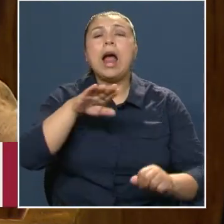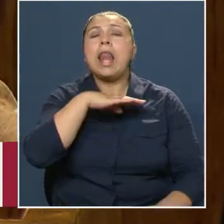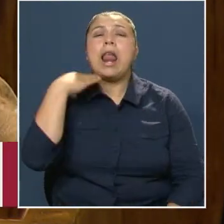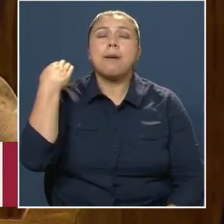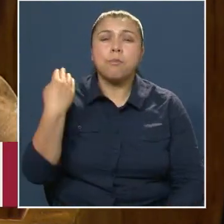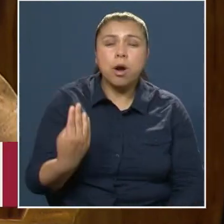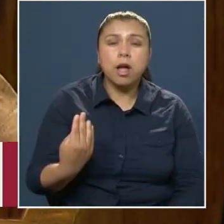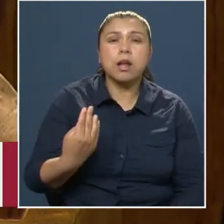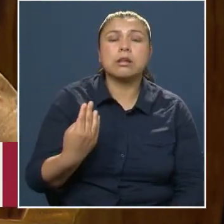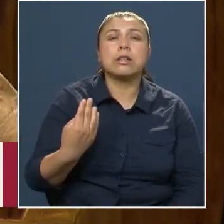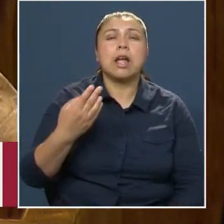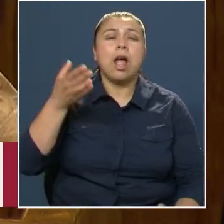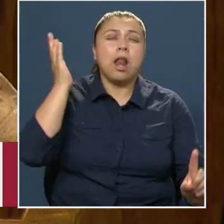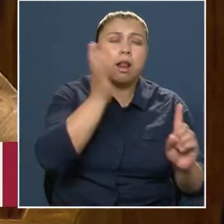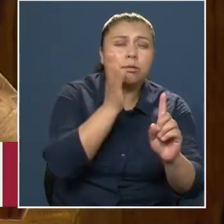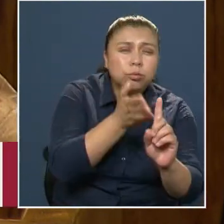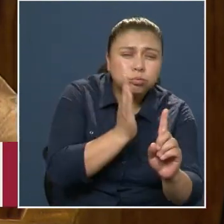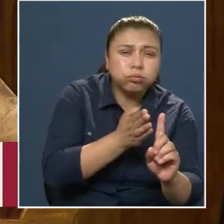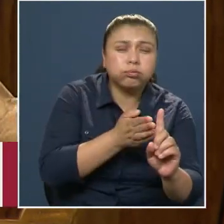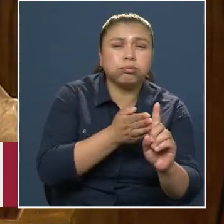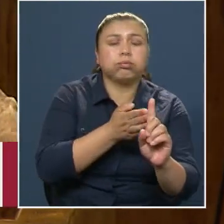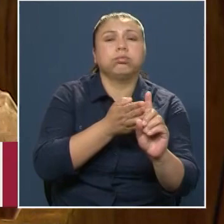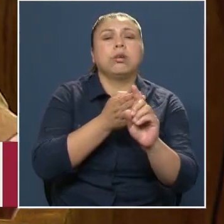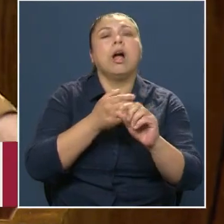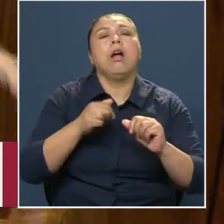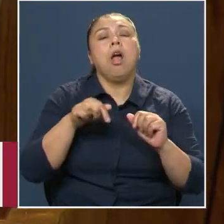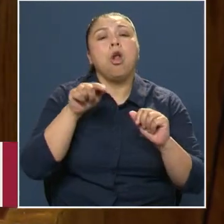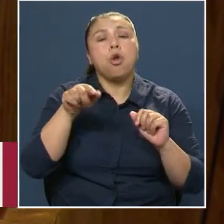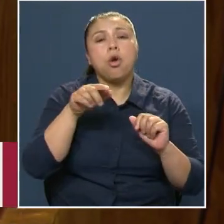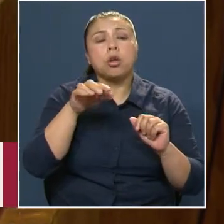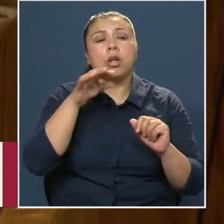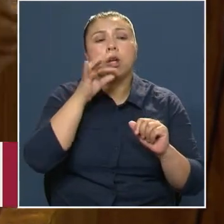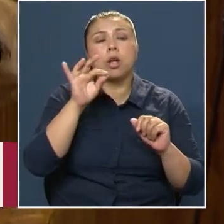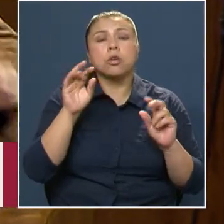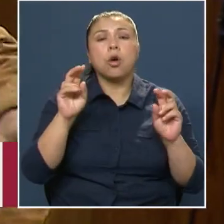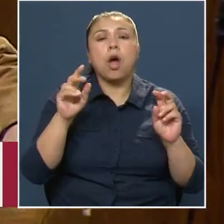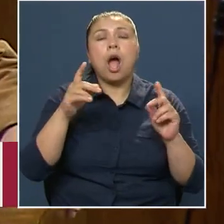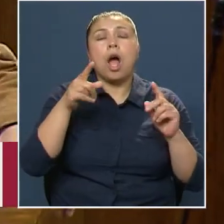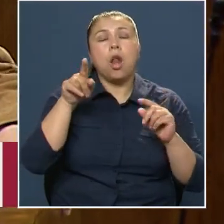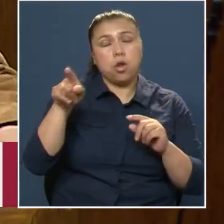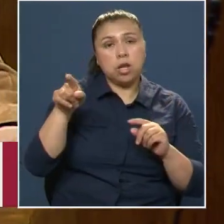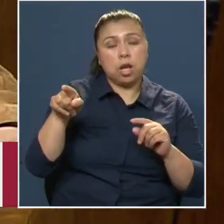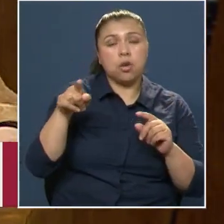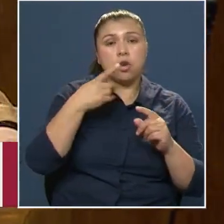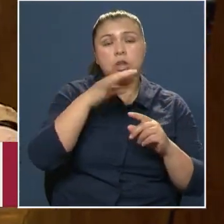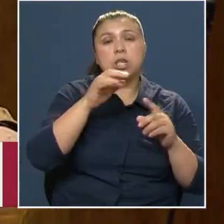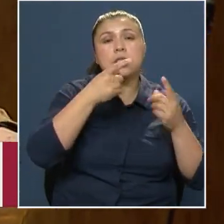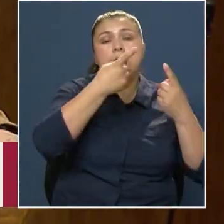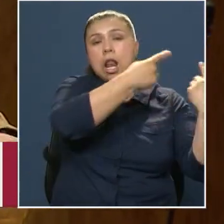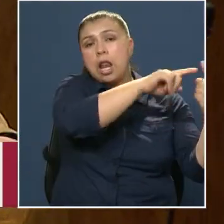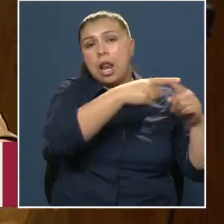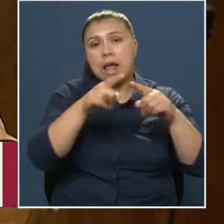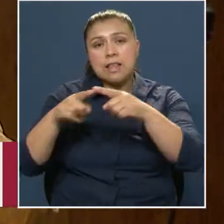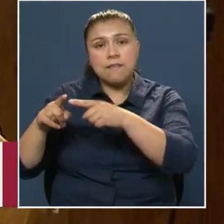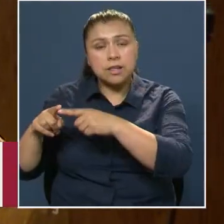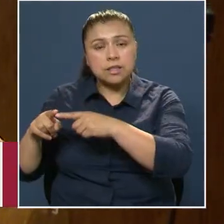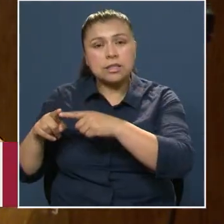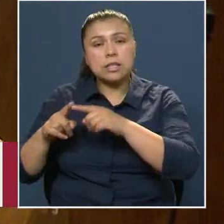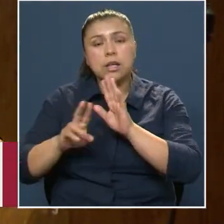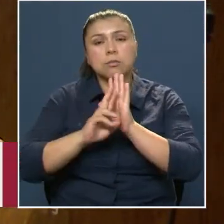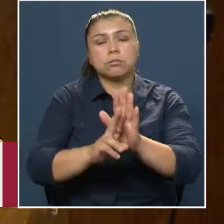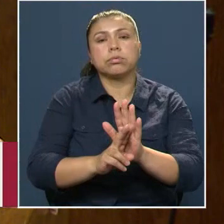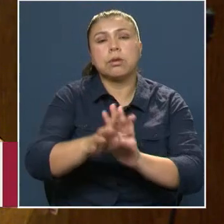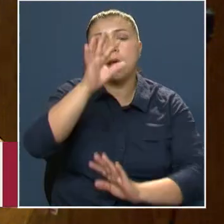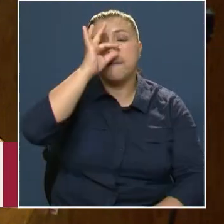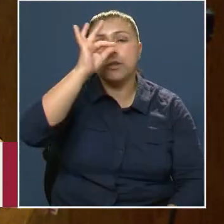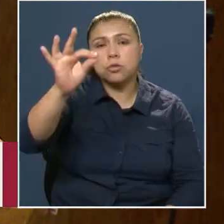la barbarie. En lo que ellos denominan la diversidad que representaría el